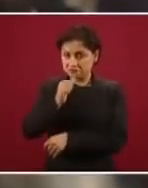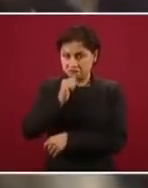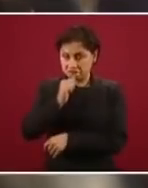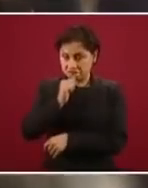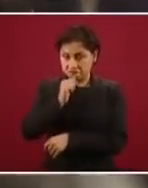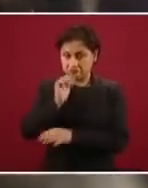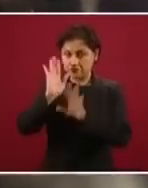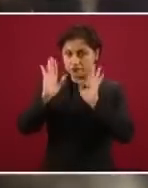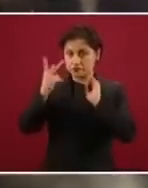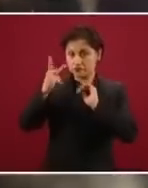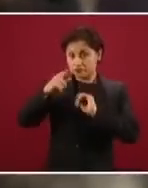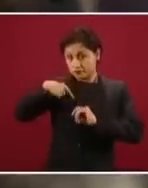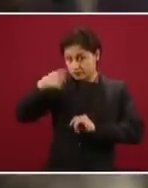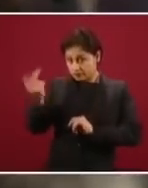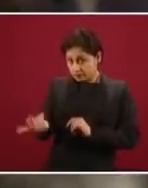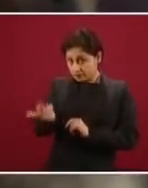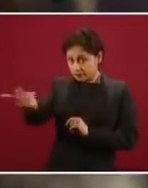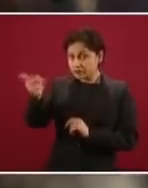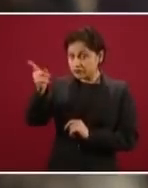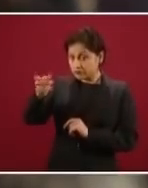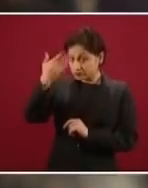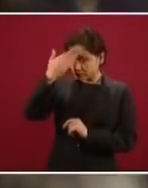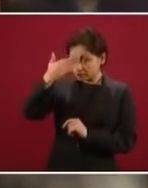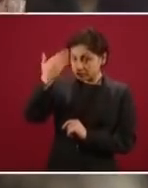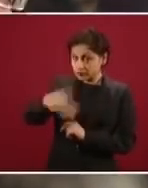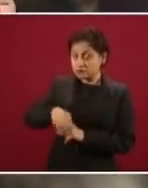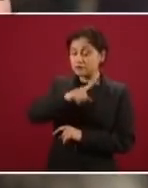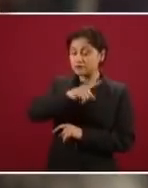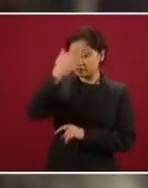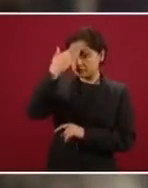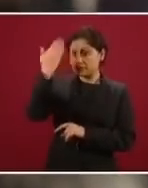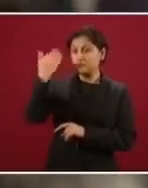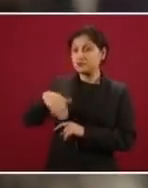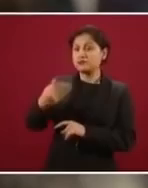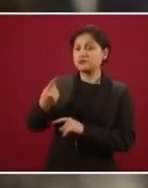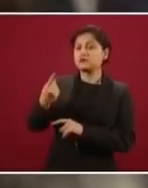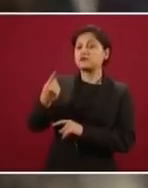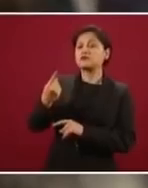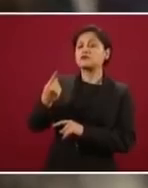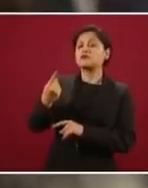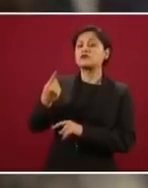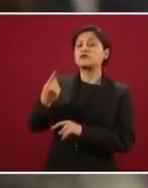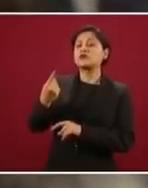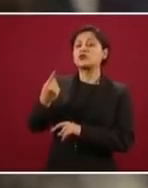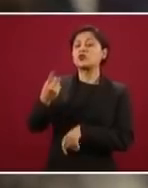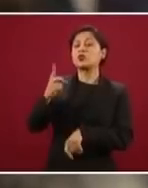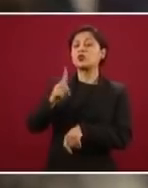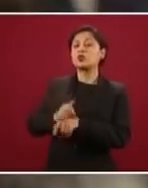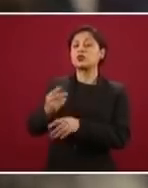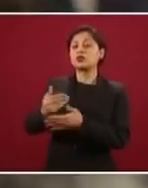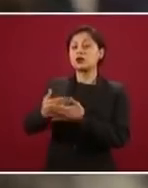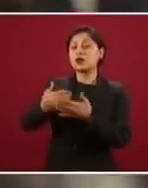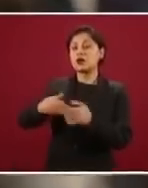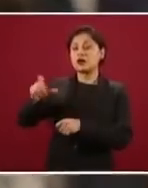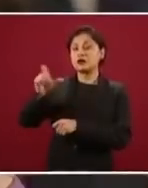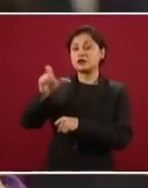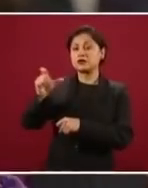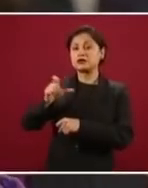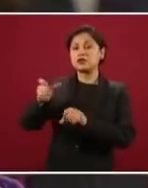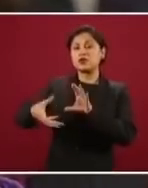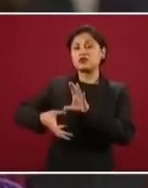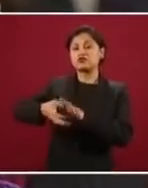recordará él fue asesinado un día antes de la consulta que se hizo para el gasoducto del gasoducto de la huesca y